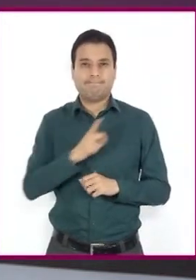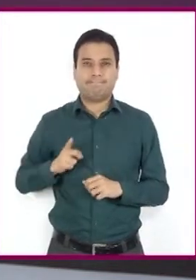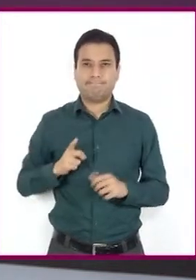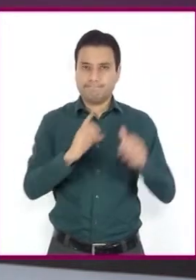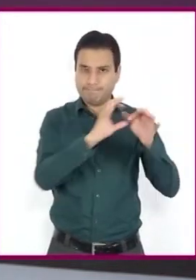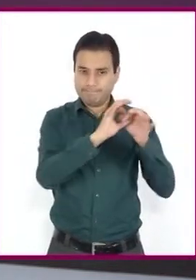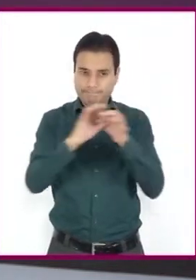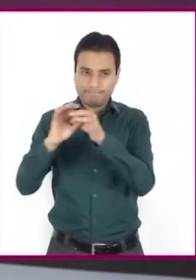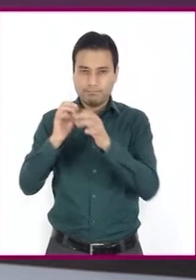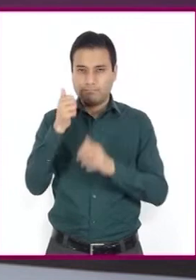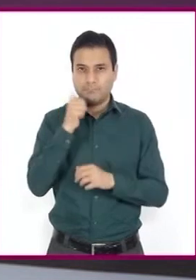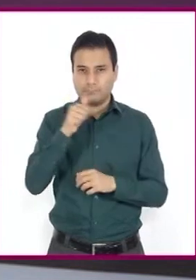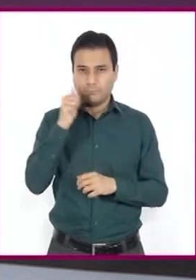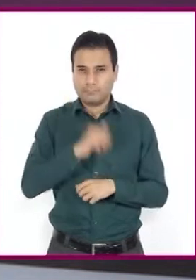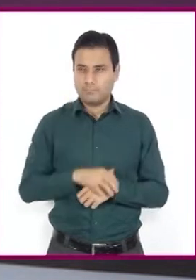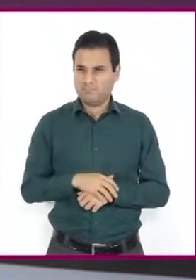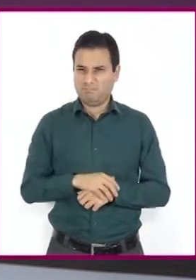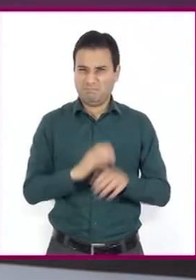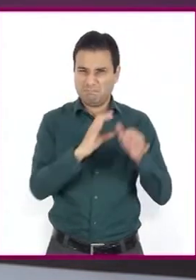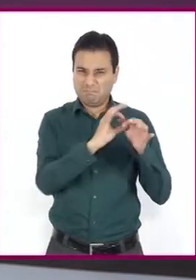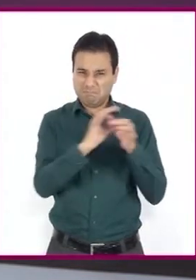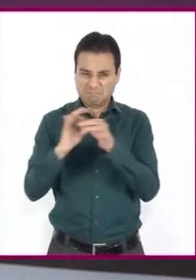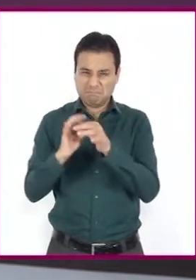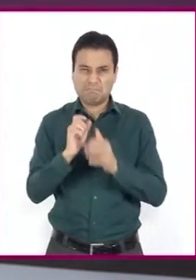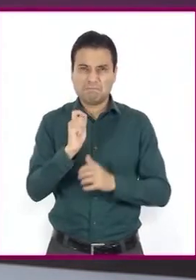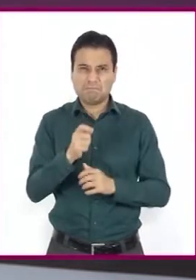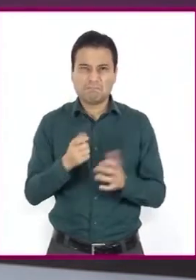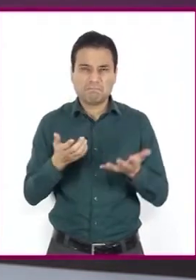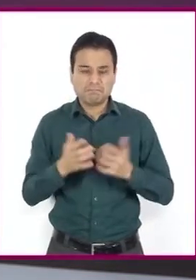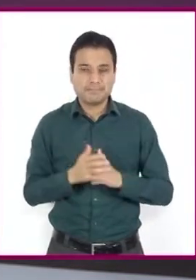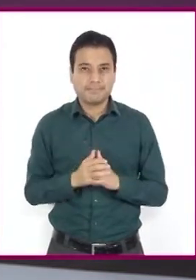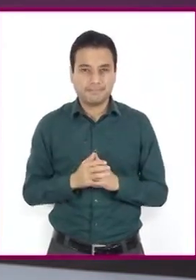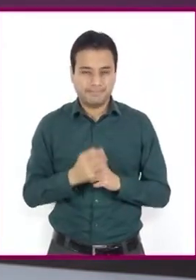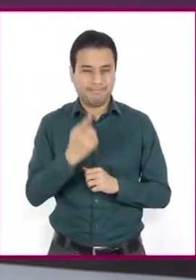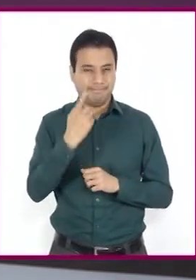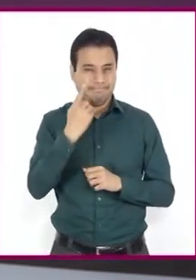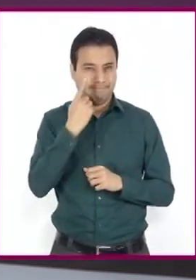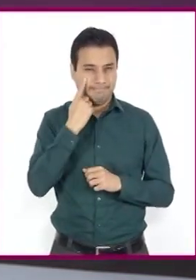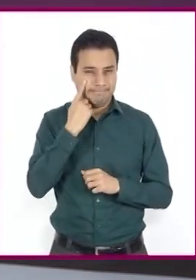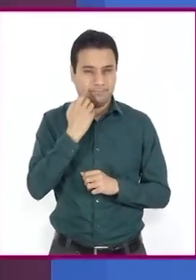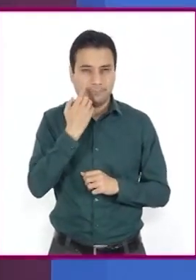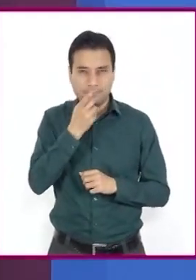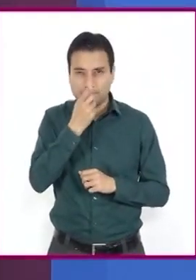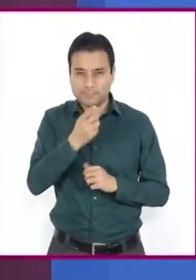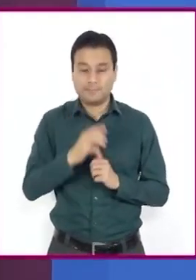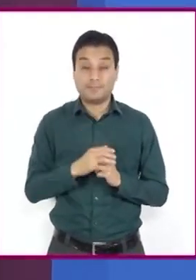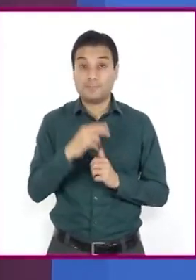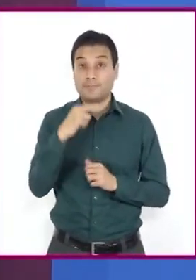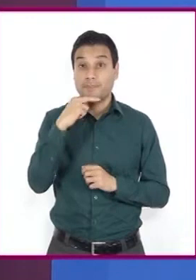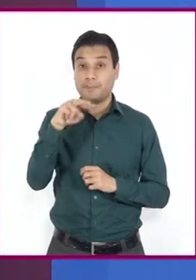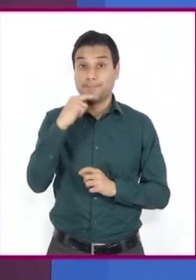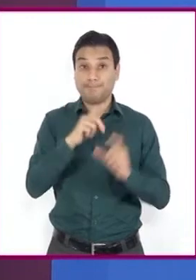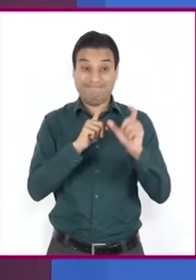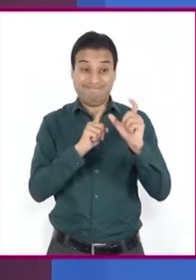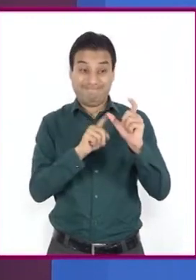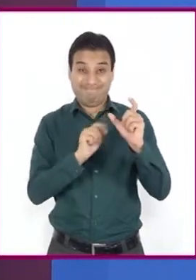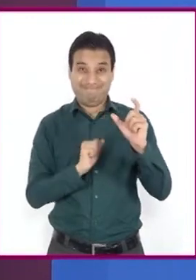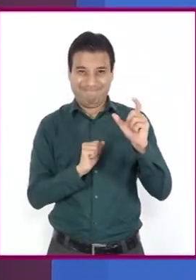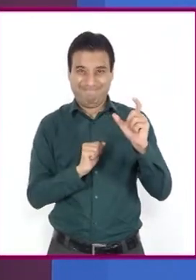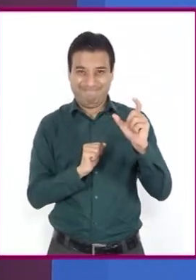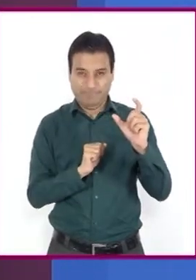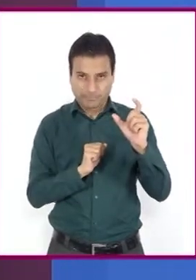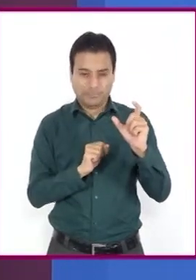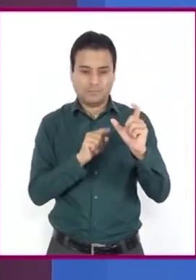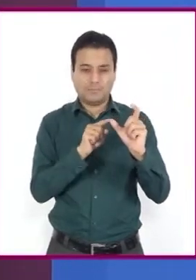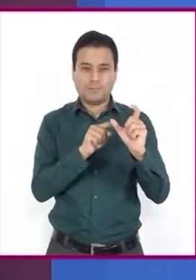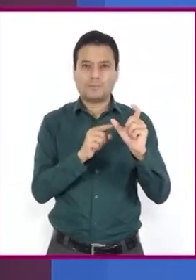de la concordancia? Quiere decir que cuando el verbo está conjugado coincide en